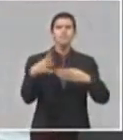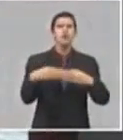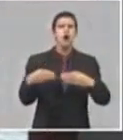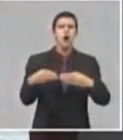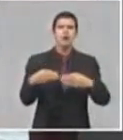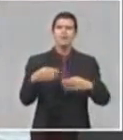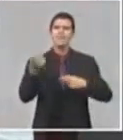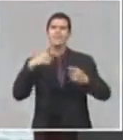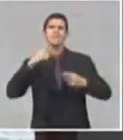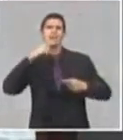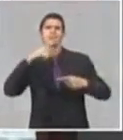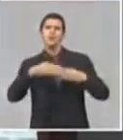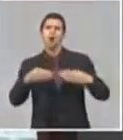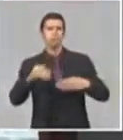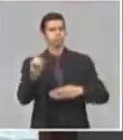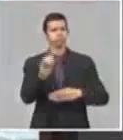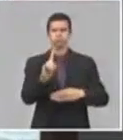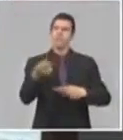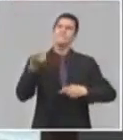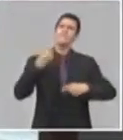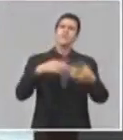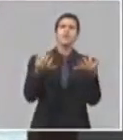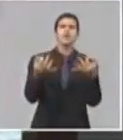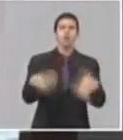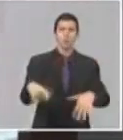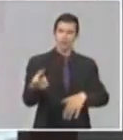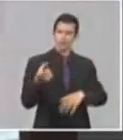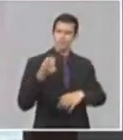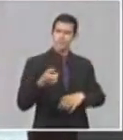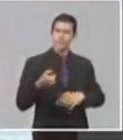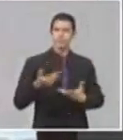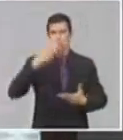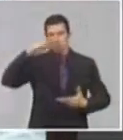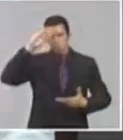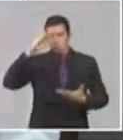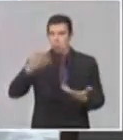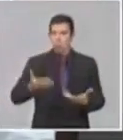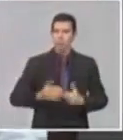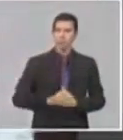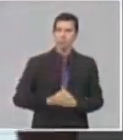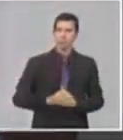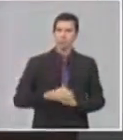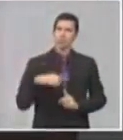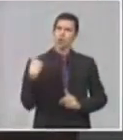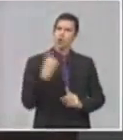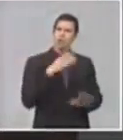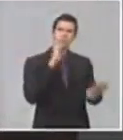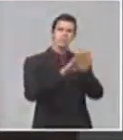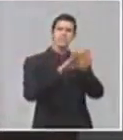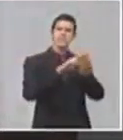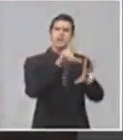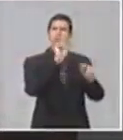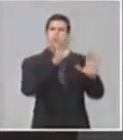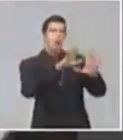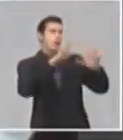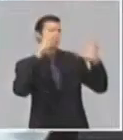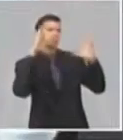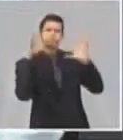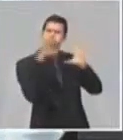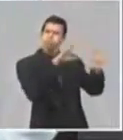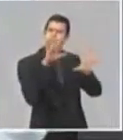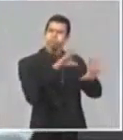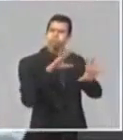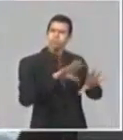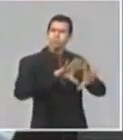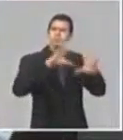actores económicos de los que tenemos en el país también para vender en esas tiendas y suplir otras cosas en las cuales no